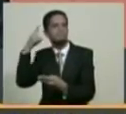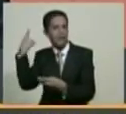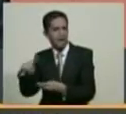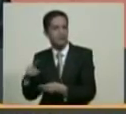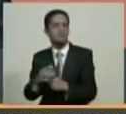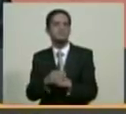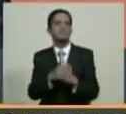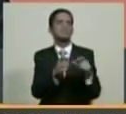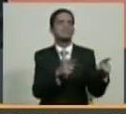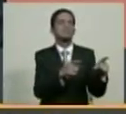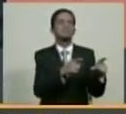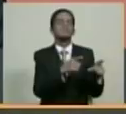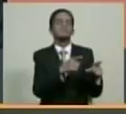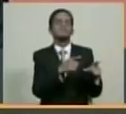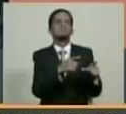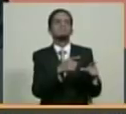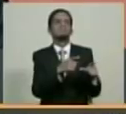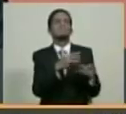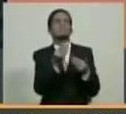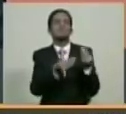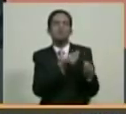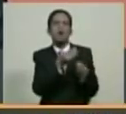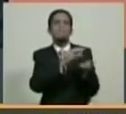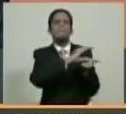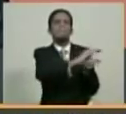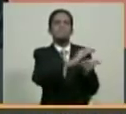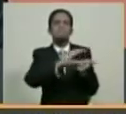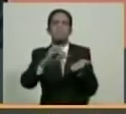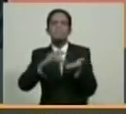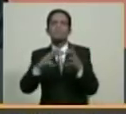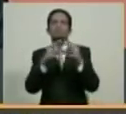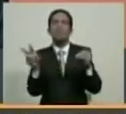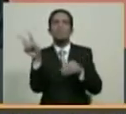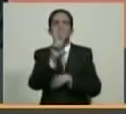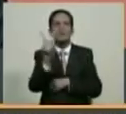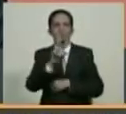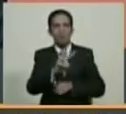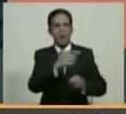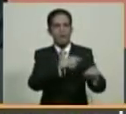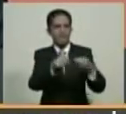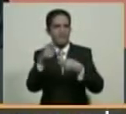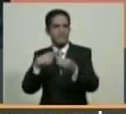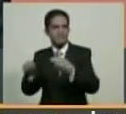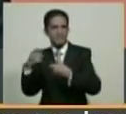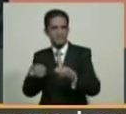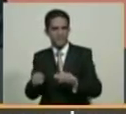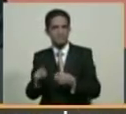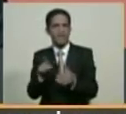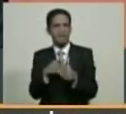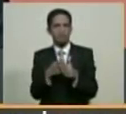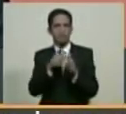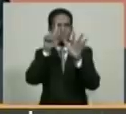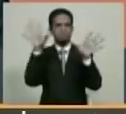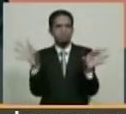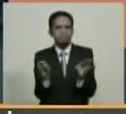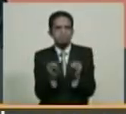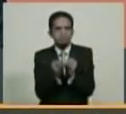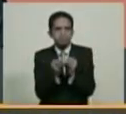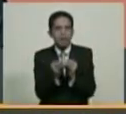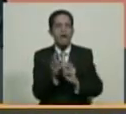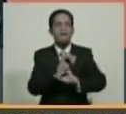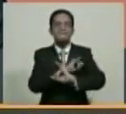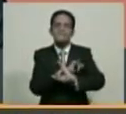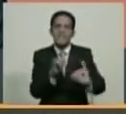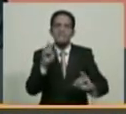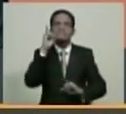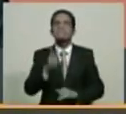del abastecimiento a nivel nacional. Y como parte de las mesas de trabajo y los resultados, debemos